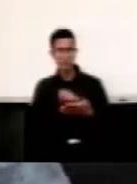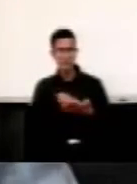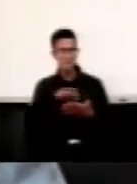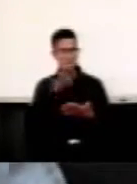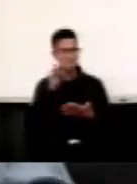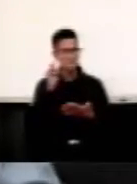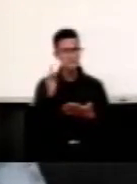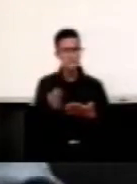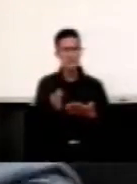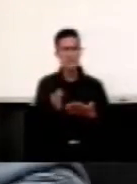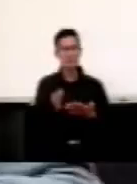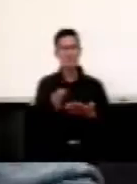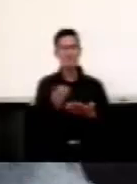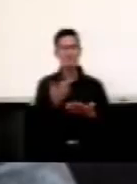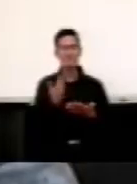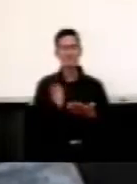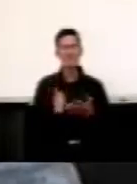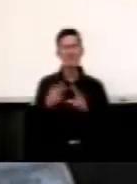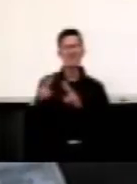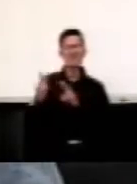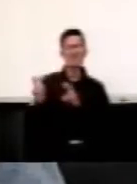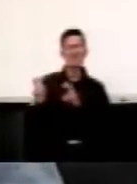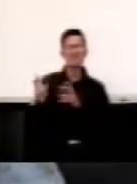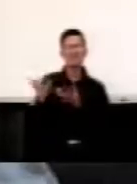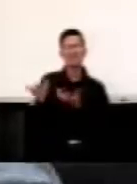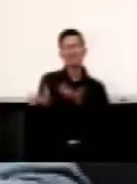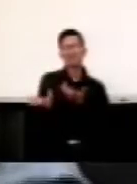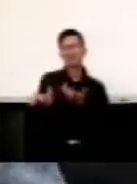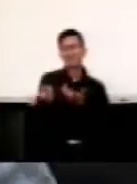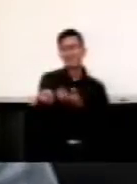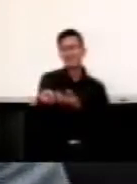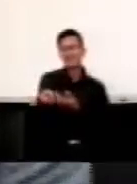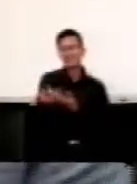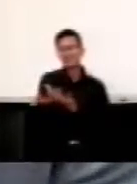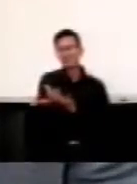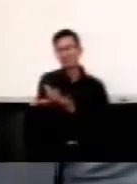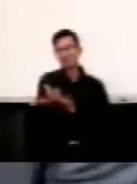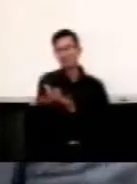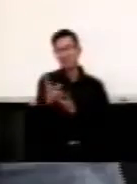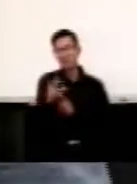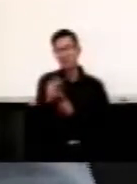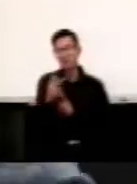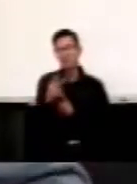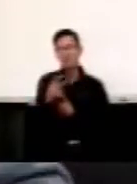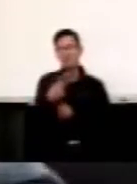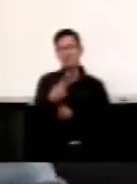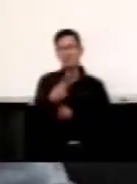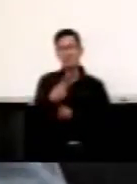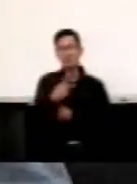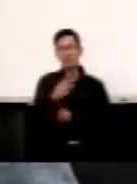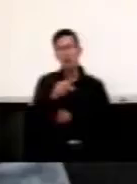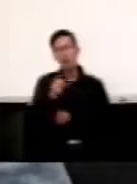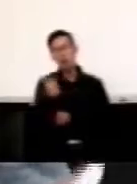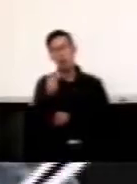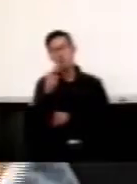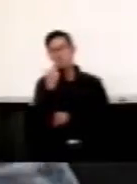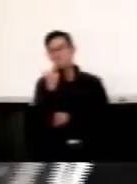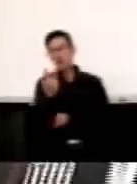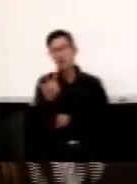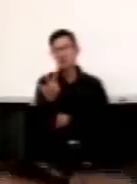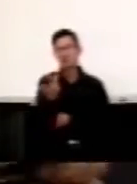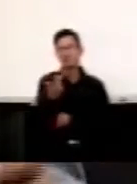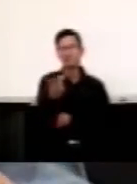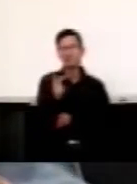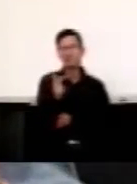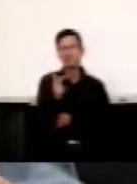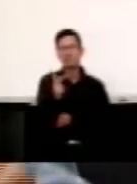No le hubiera puesto ese título, creo que merece un mejor título, pero bueno, eso ya es una cuestión de ustedes. Porque creo yo que es un